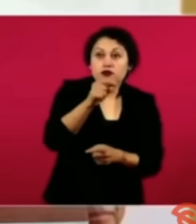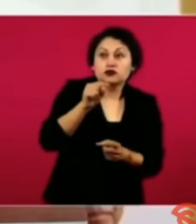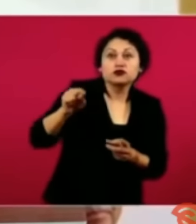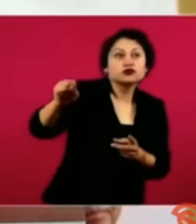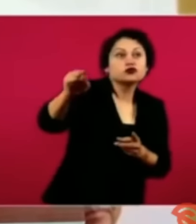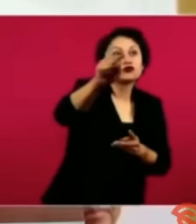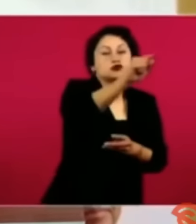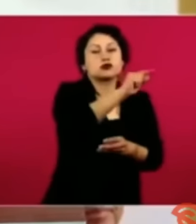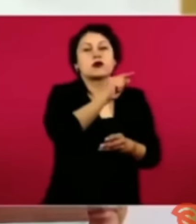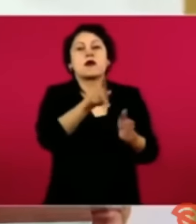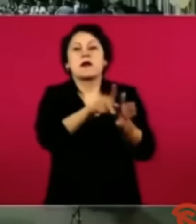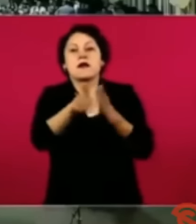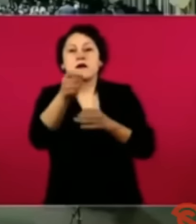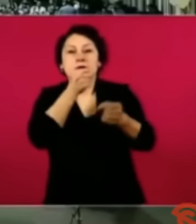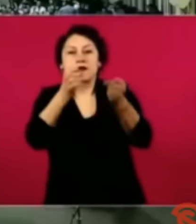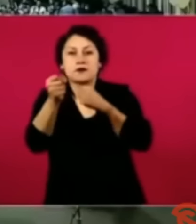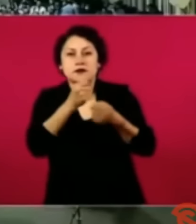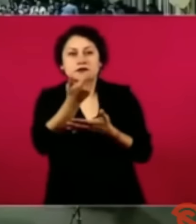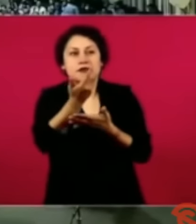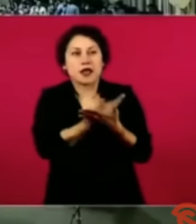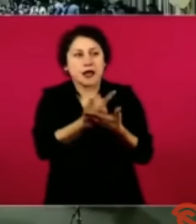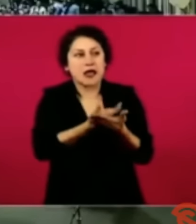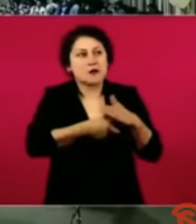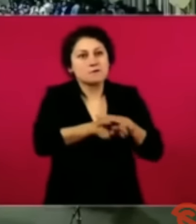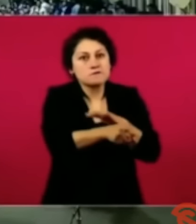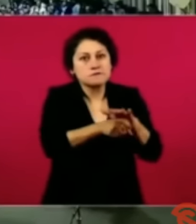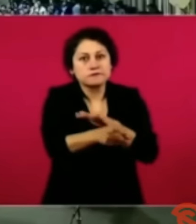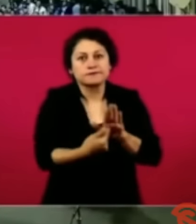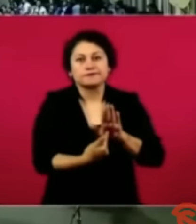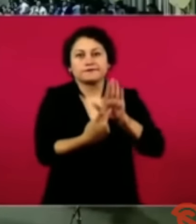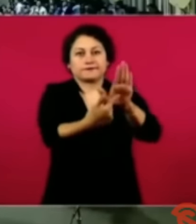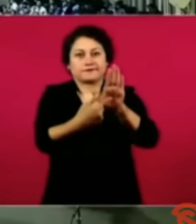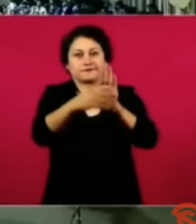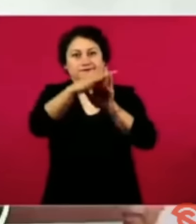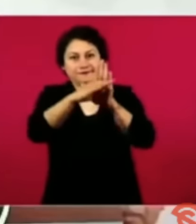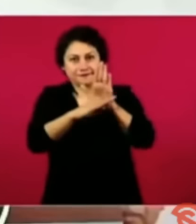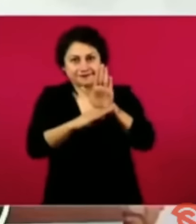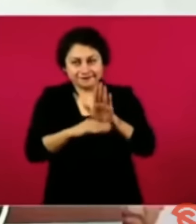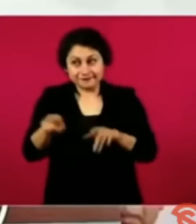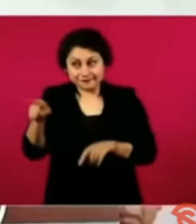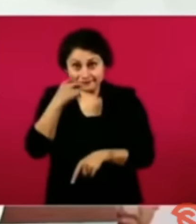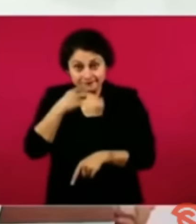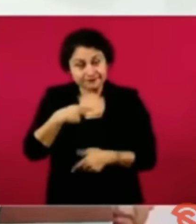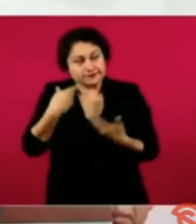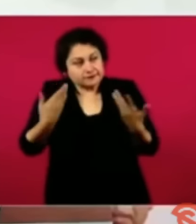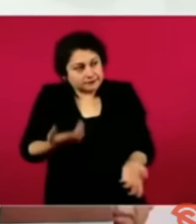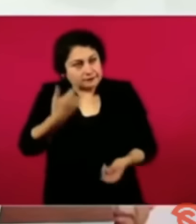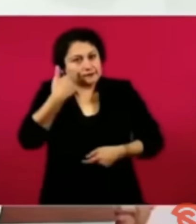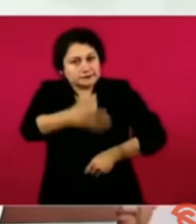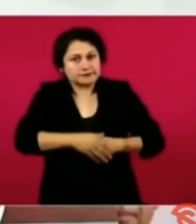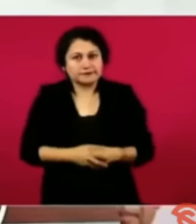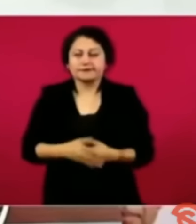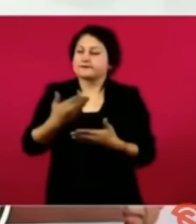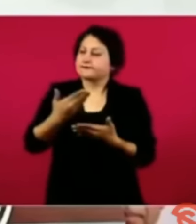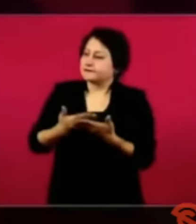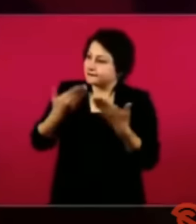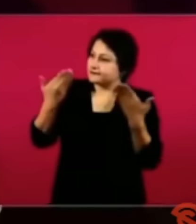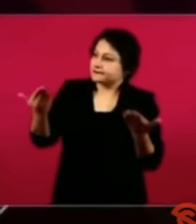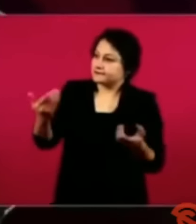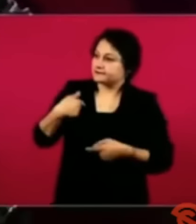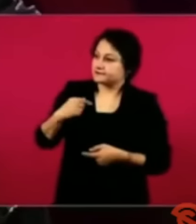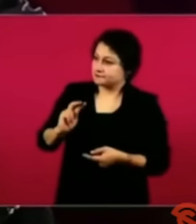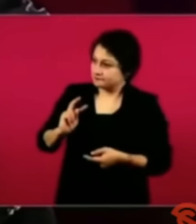de Mola. Pues aprovecho para regresarle el cumplido, presidente. Ya está